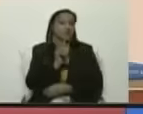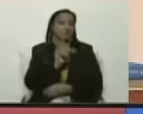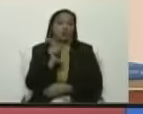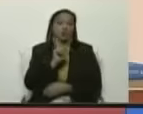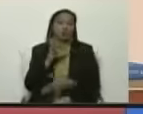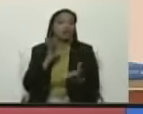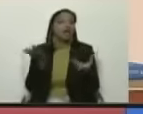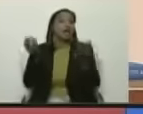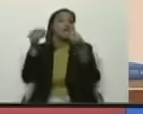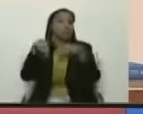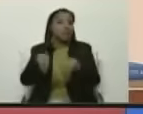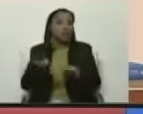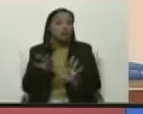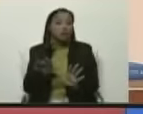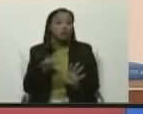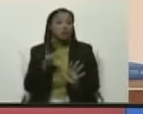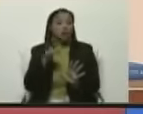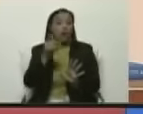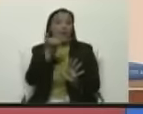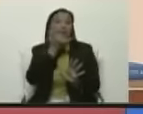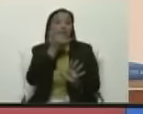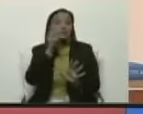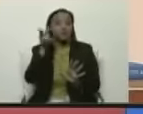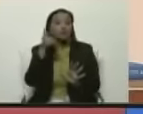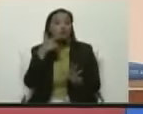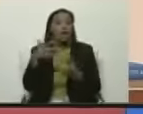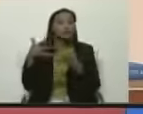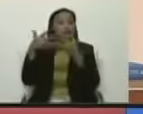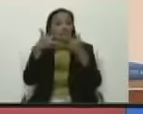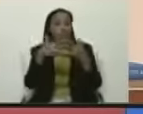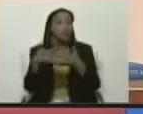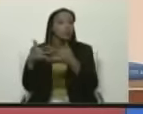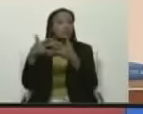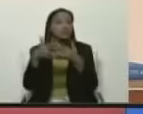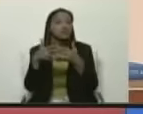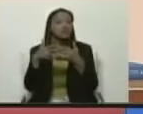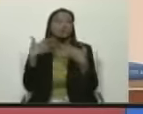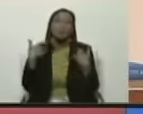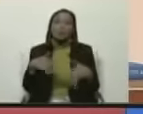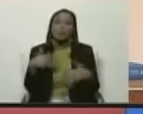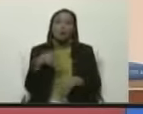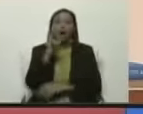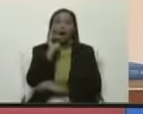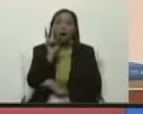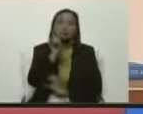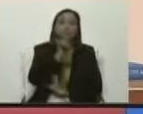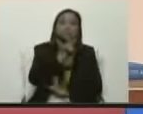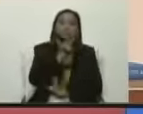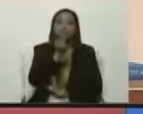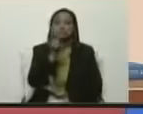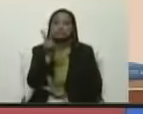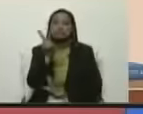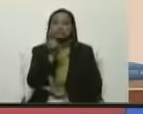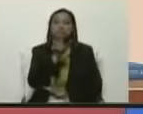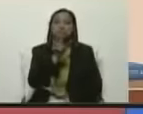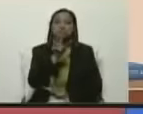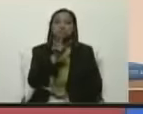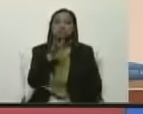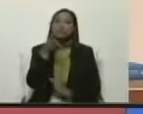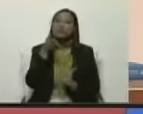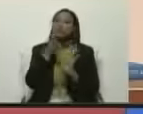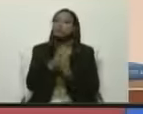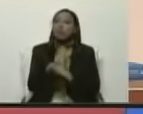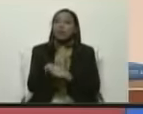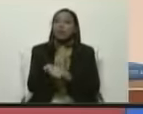Pero lo que ocurrió en Estados Unidos pone en la balanza, ¿no? Vimos un incidente